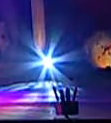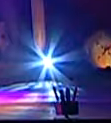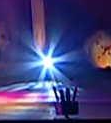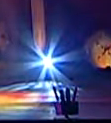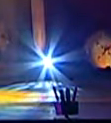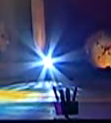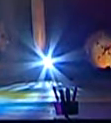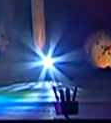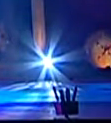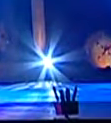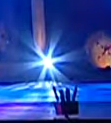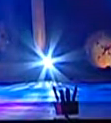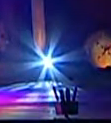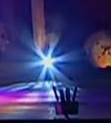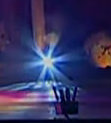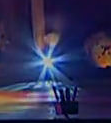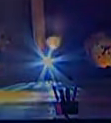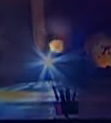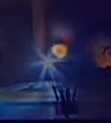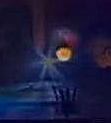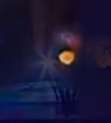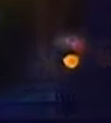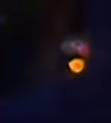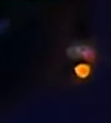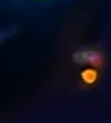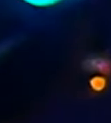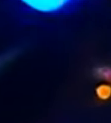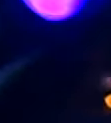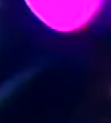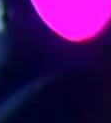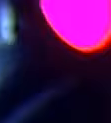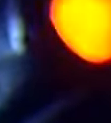La última vez que Dios perdió la fe en el hombre, envió un diluvio.